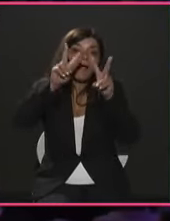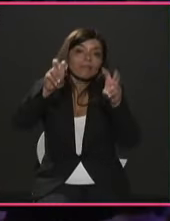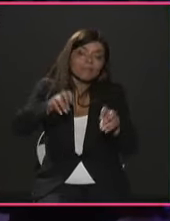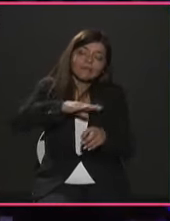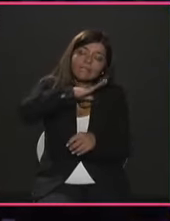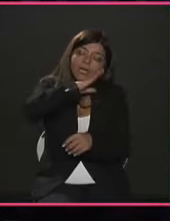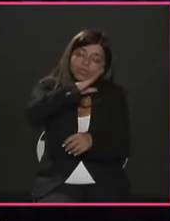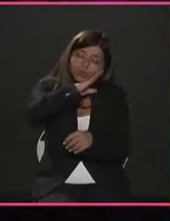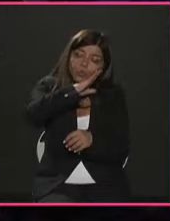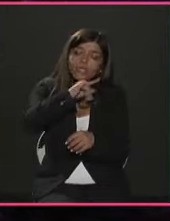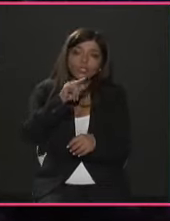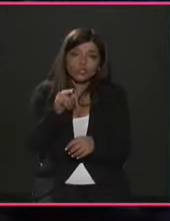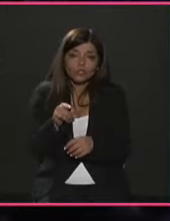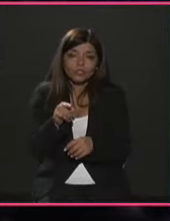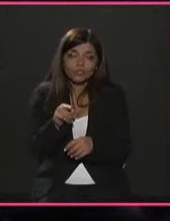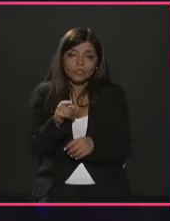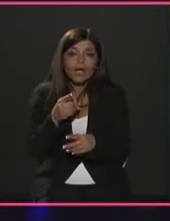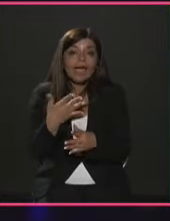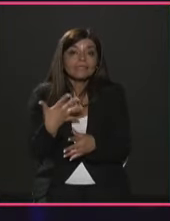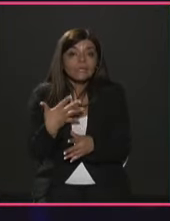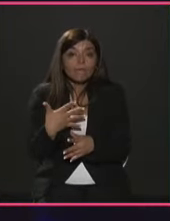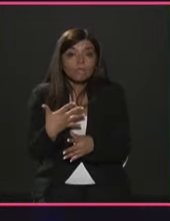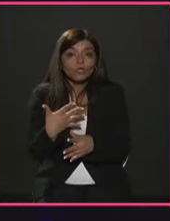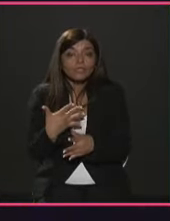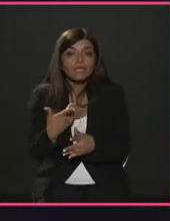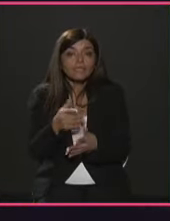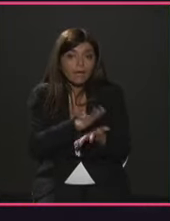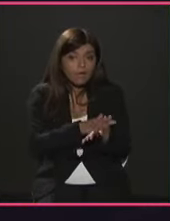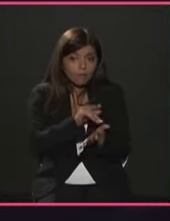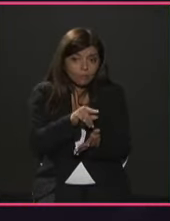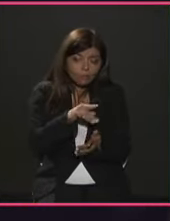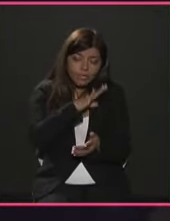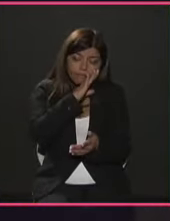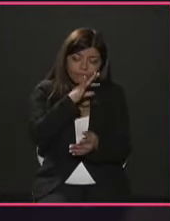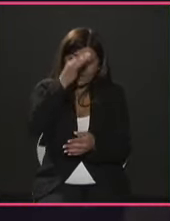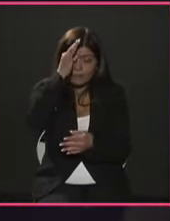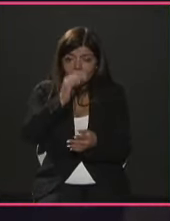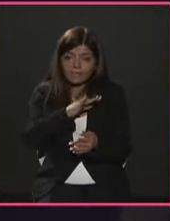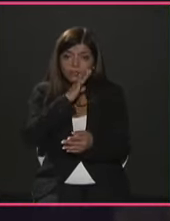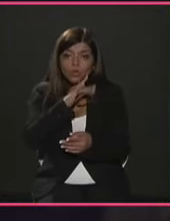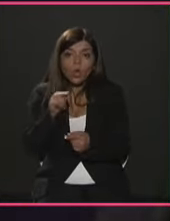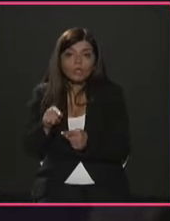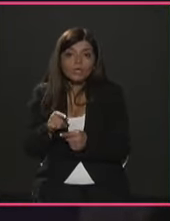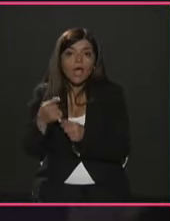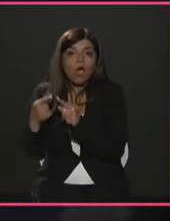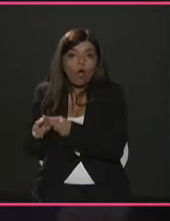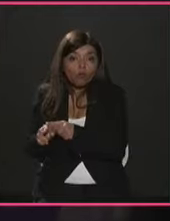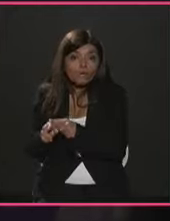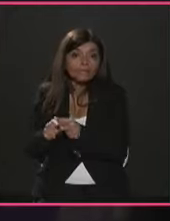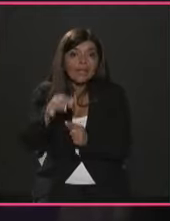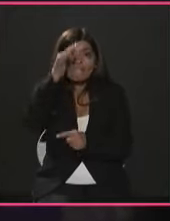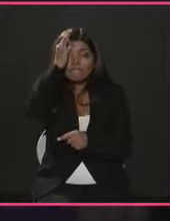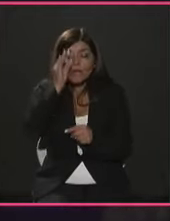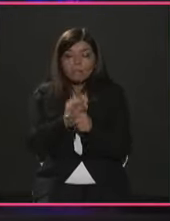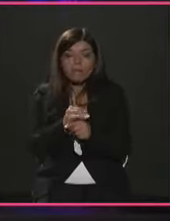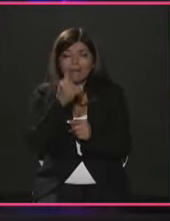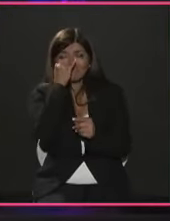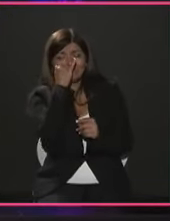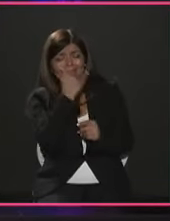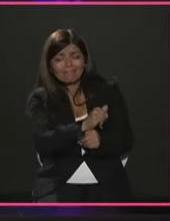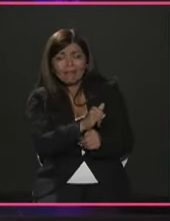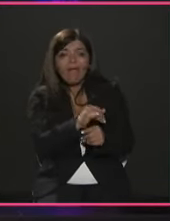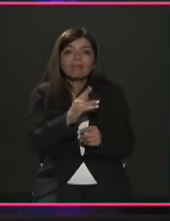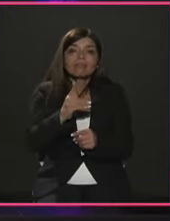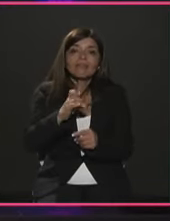qué les doy Este ejemplo lo que es importante es saber que lo que llamamos hoy día las enfermedades desatendida